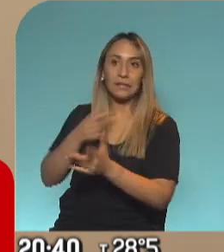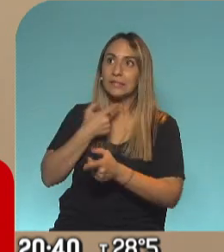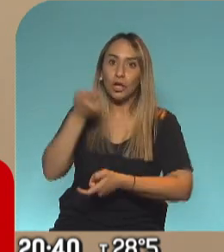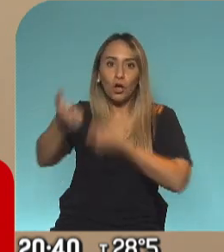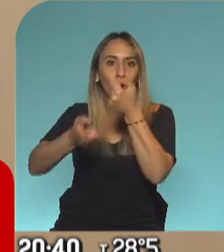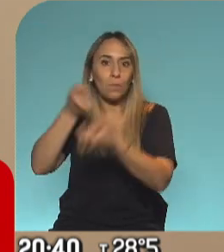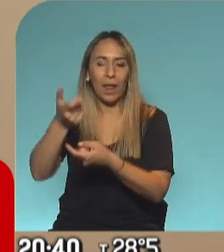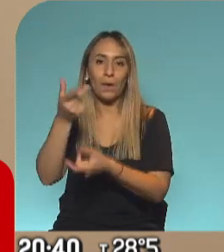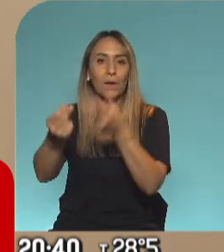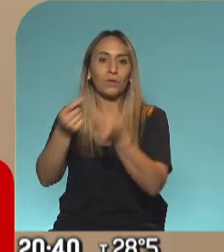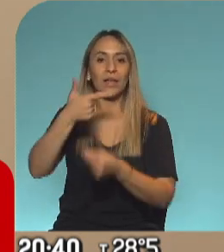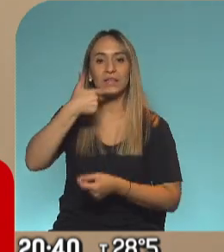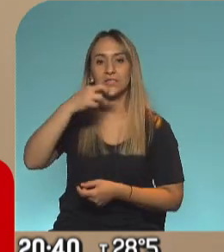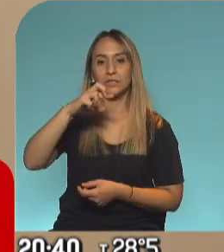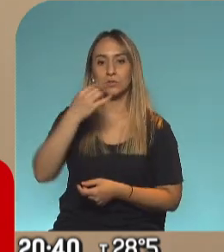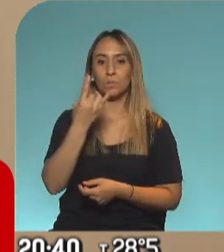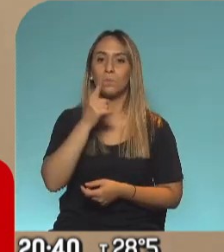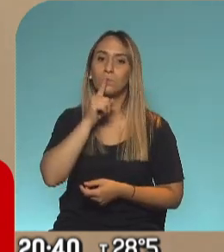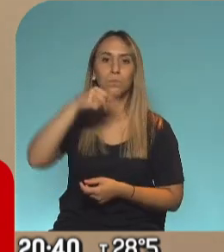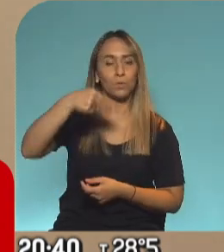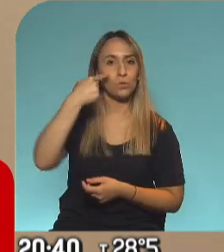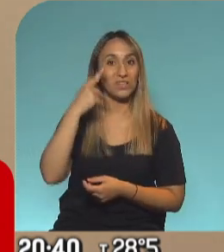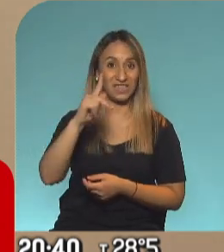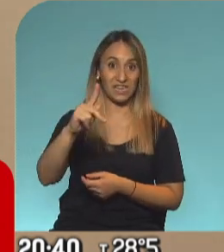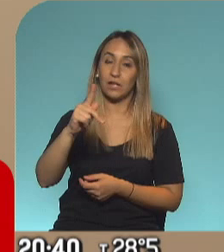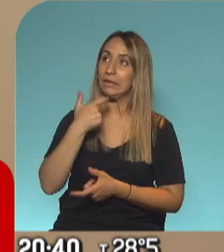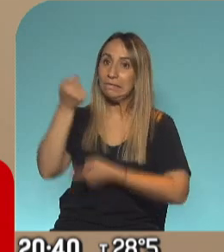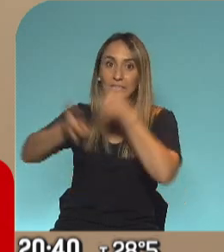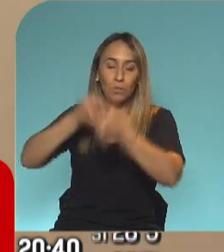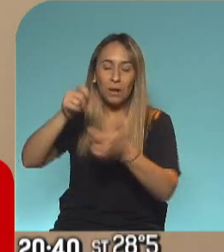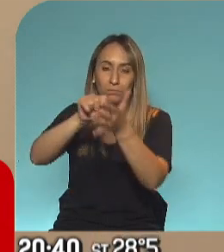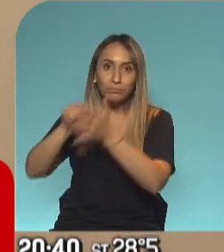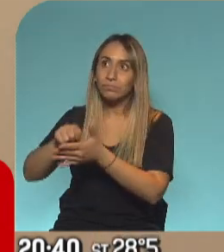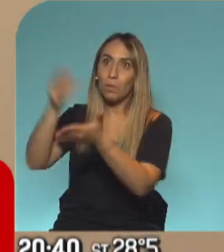vacuna Sputnik. Eso será, obviamente, la información de ya los próximos días.